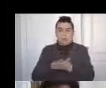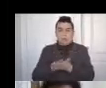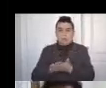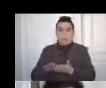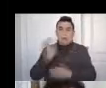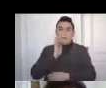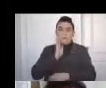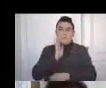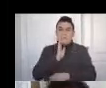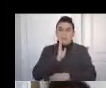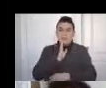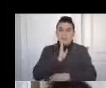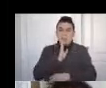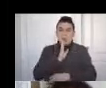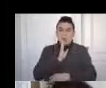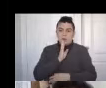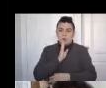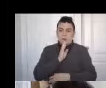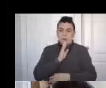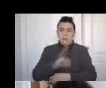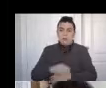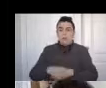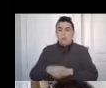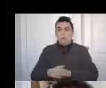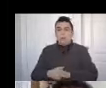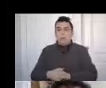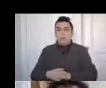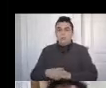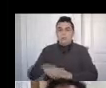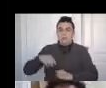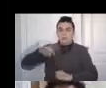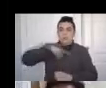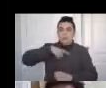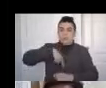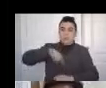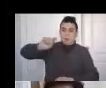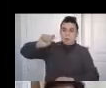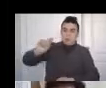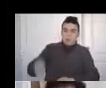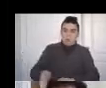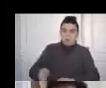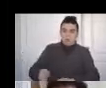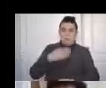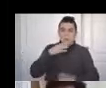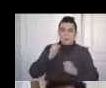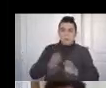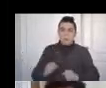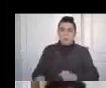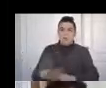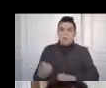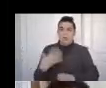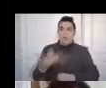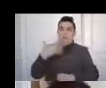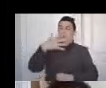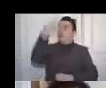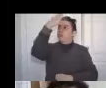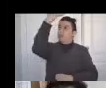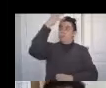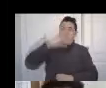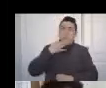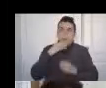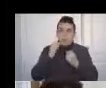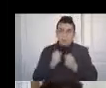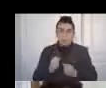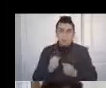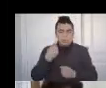la aerolización, ¿cierto?, de las partículas que cuando uno tira la cadena, eso también podría ser una vía de transmisión. Pero quedan